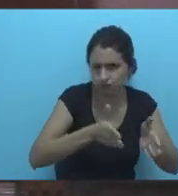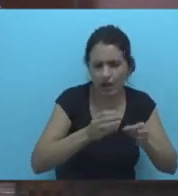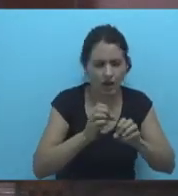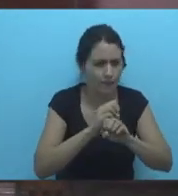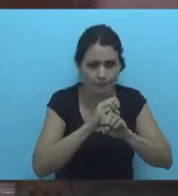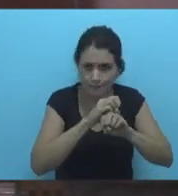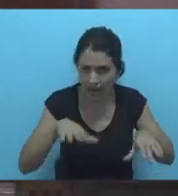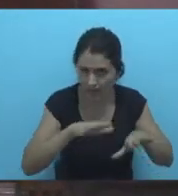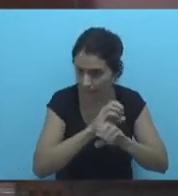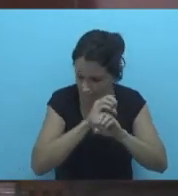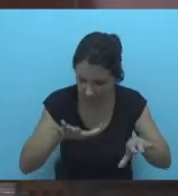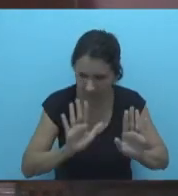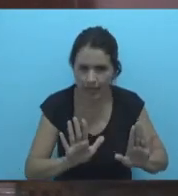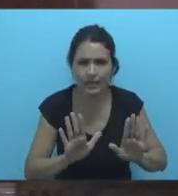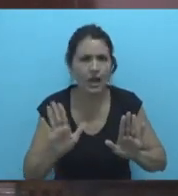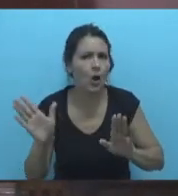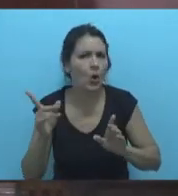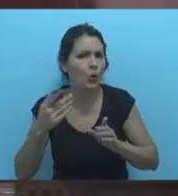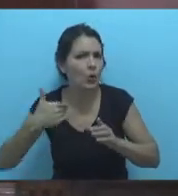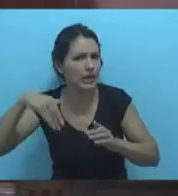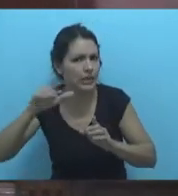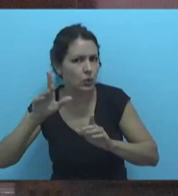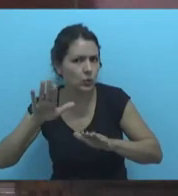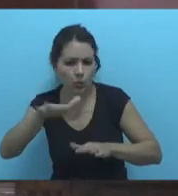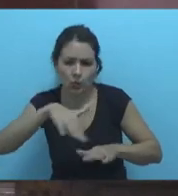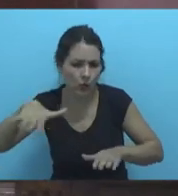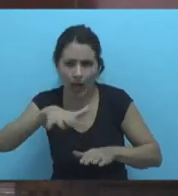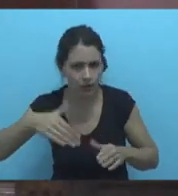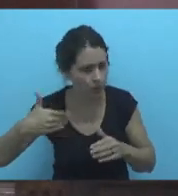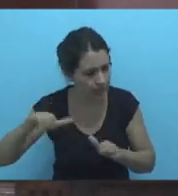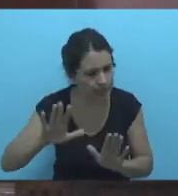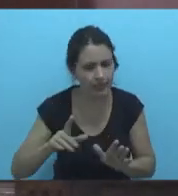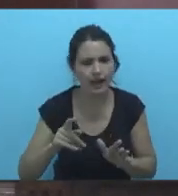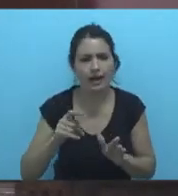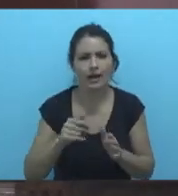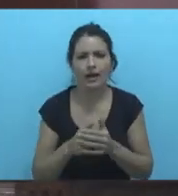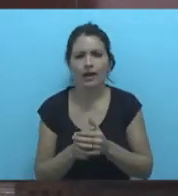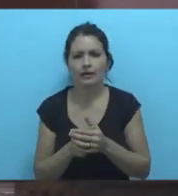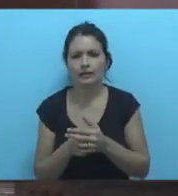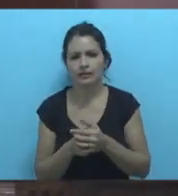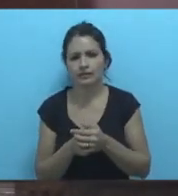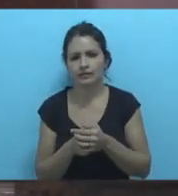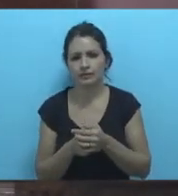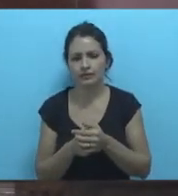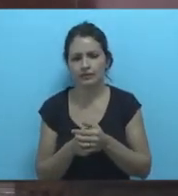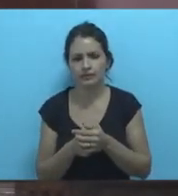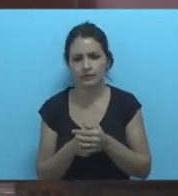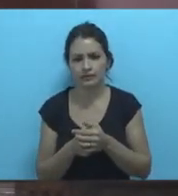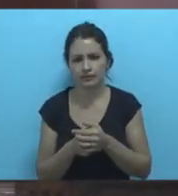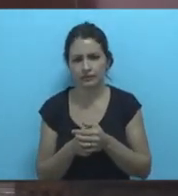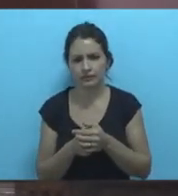No los de Infranz. Los de Infranz, los de acá, los de allá, los de todo. Ahora, hablar de manifestaciones en contra de la